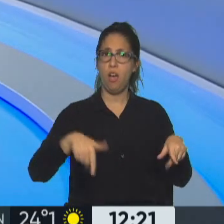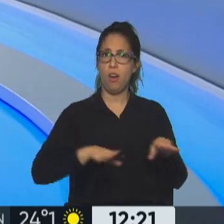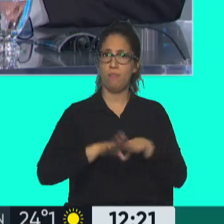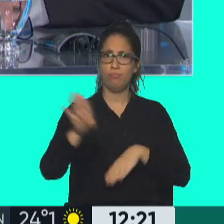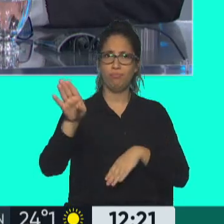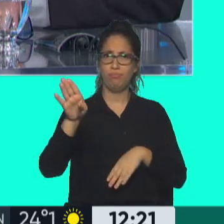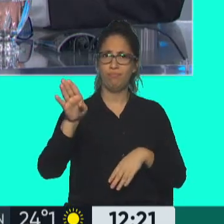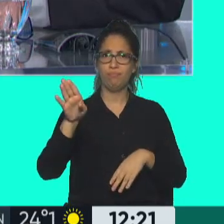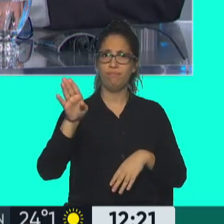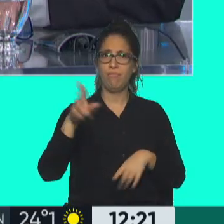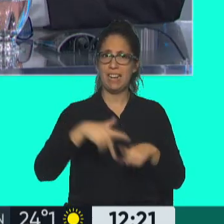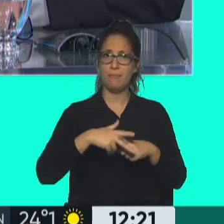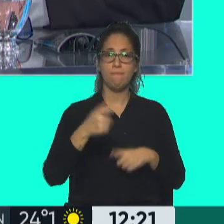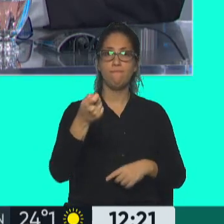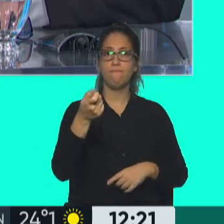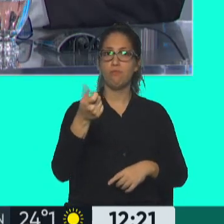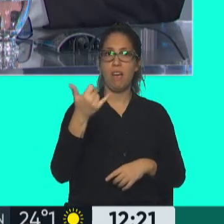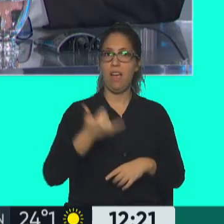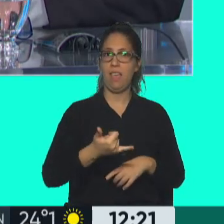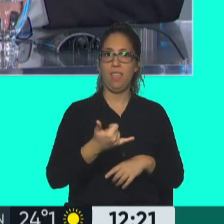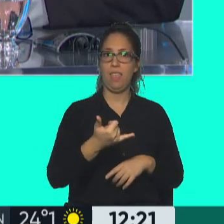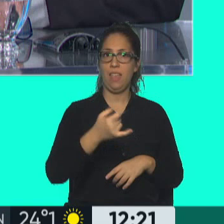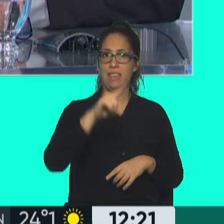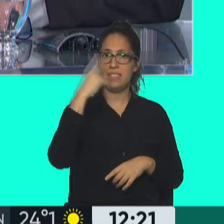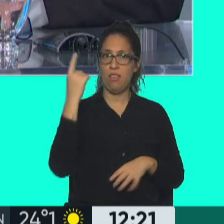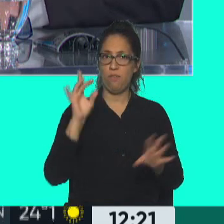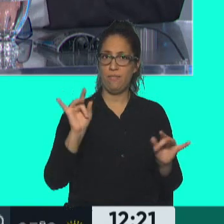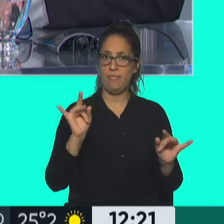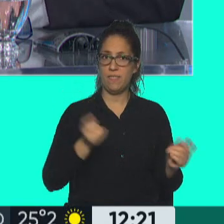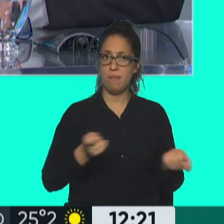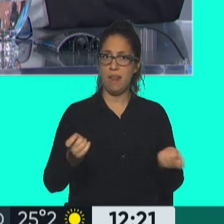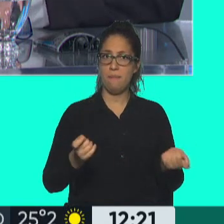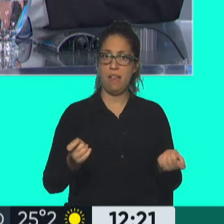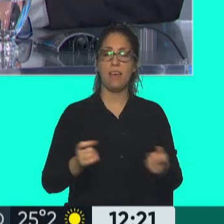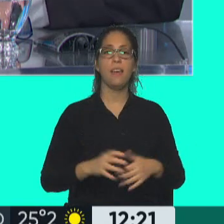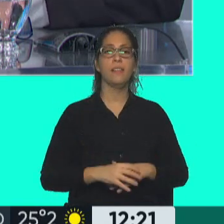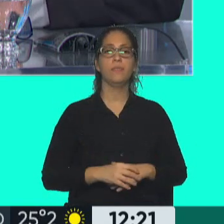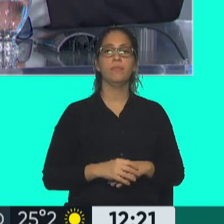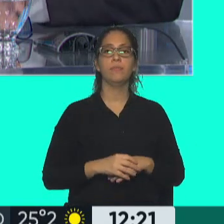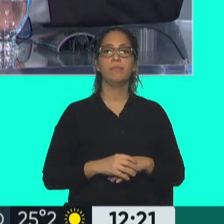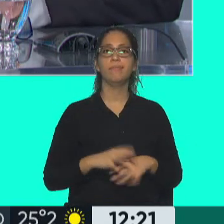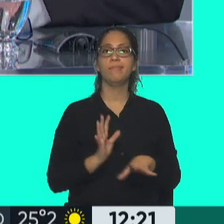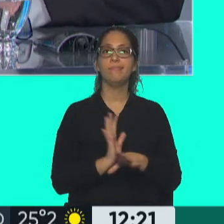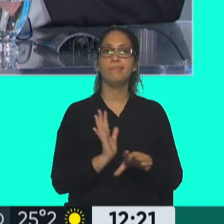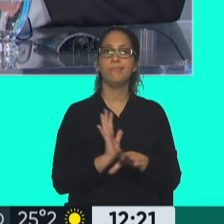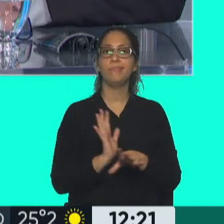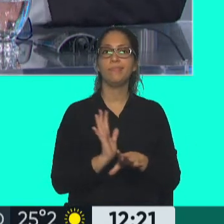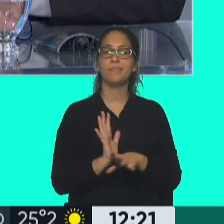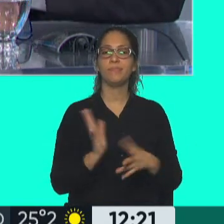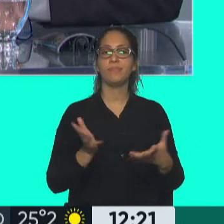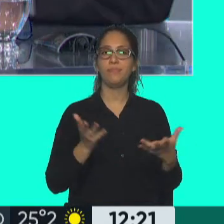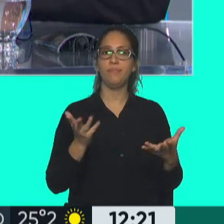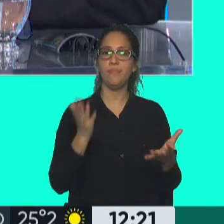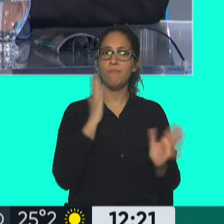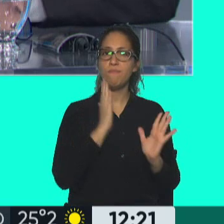viendo muy pocas herramientas detiene el gobierno para para enfrentarla dado que se jugó a una política de tratar